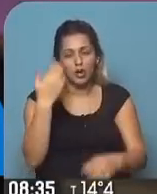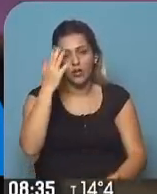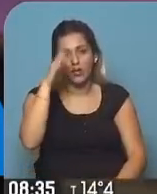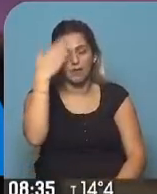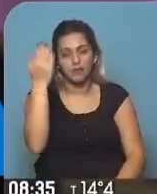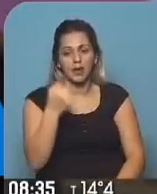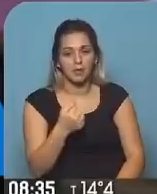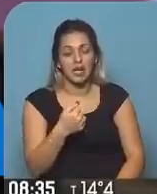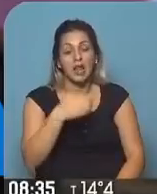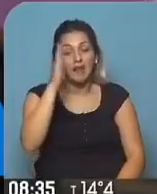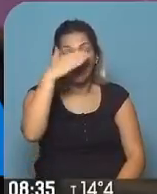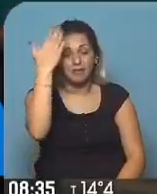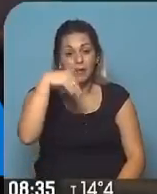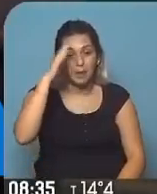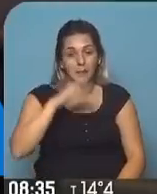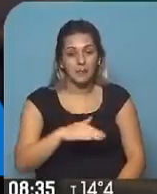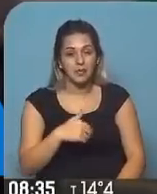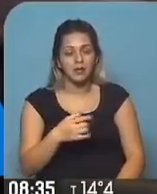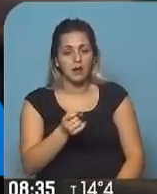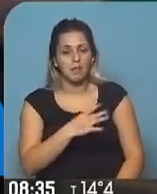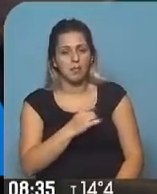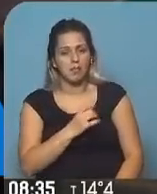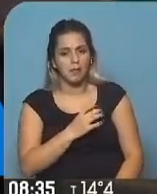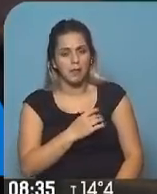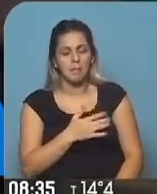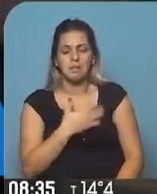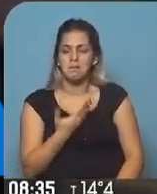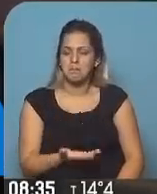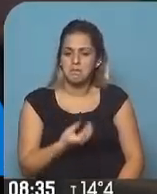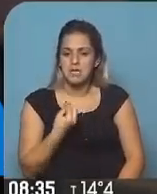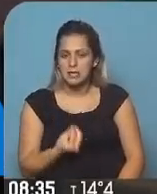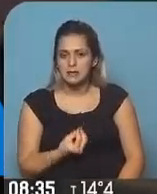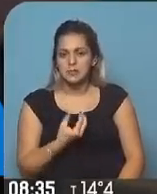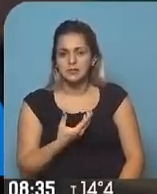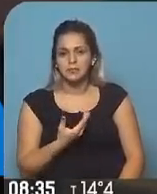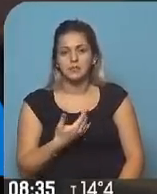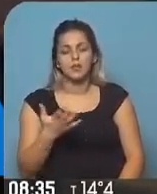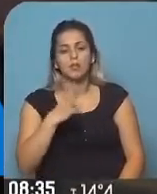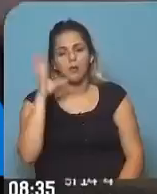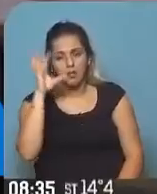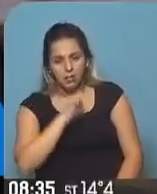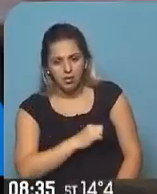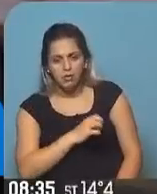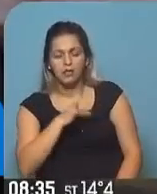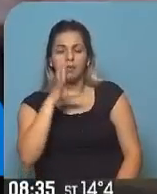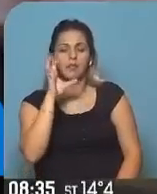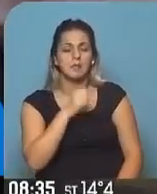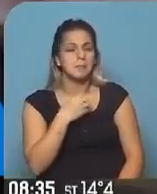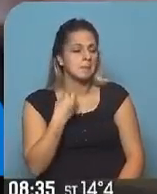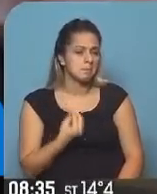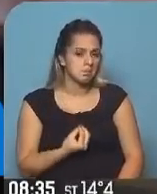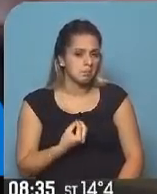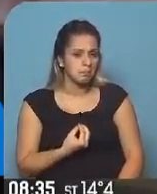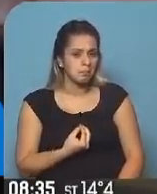Y cuando le bajaba la fiebre, seguía taquicárdico. Y medio que se dormía. Y